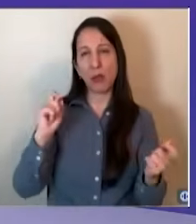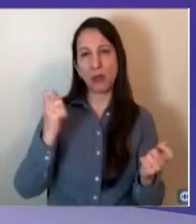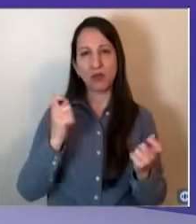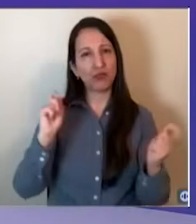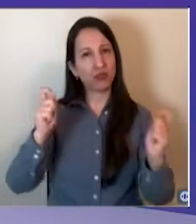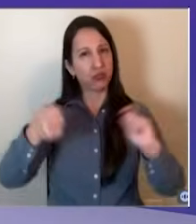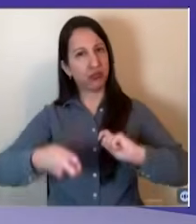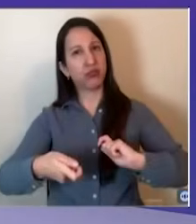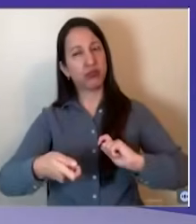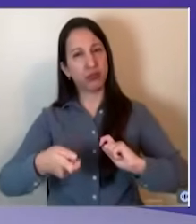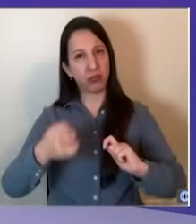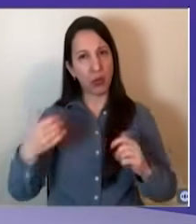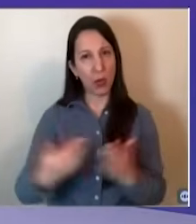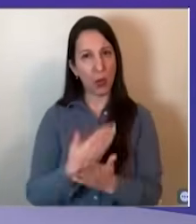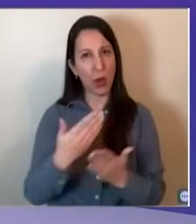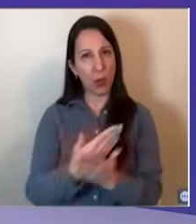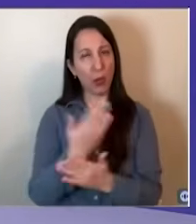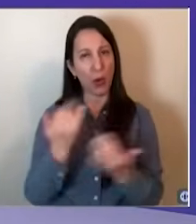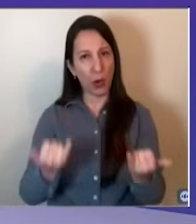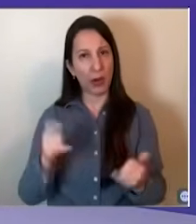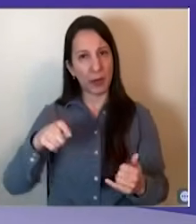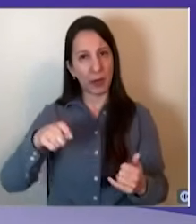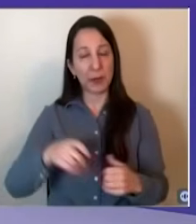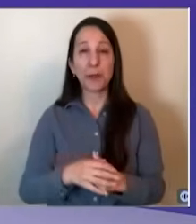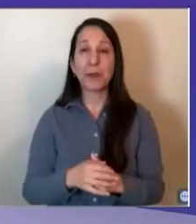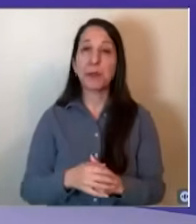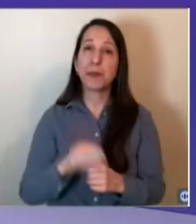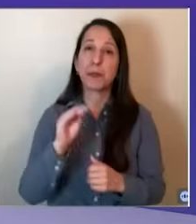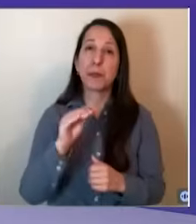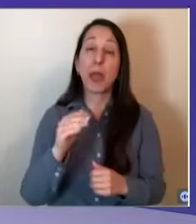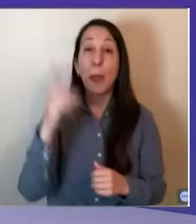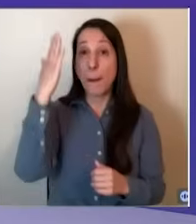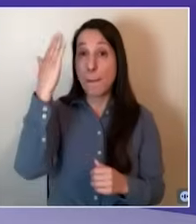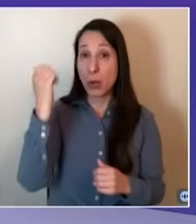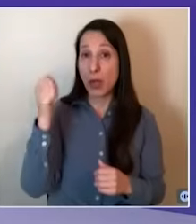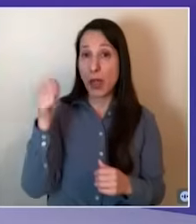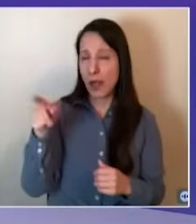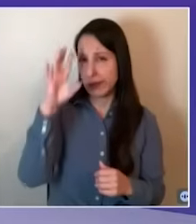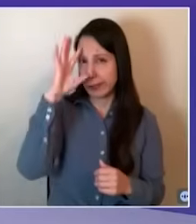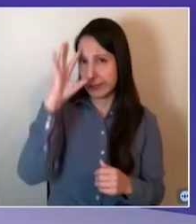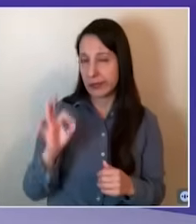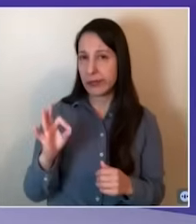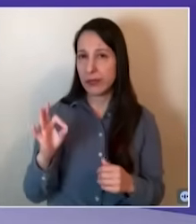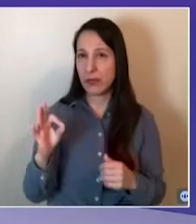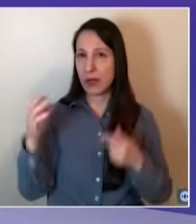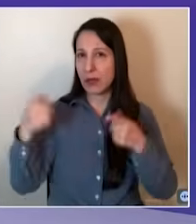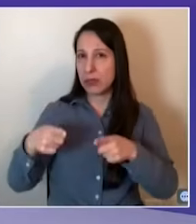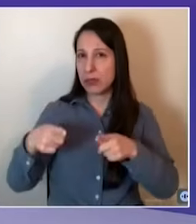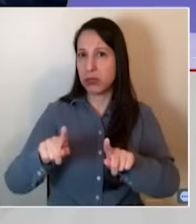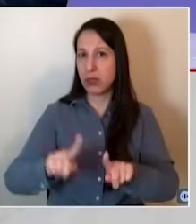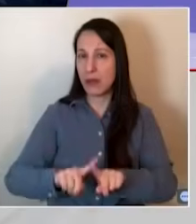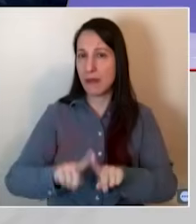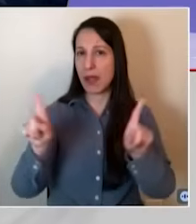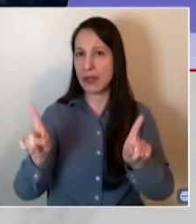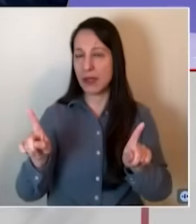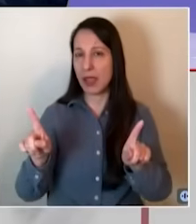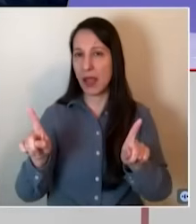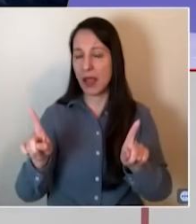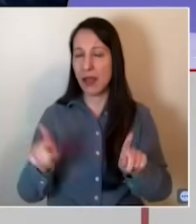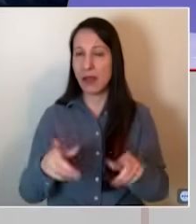es. En cuanto a todo esto. Don Mario, ¿por qué cree que han habido tantas diferencias entre los